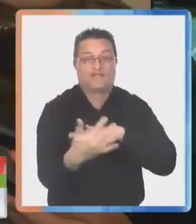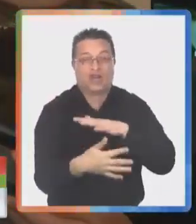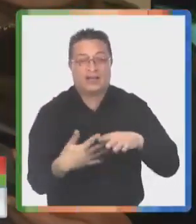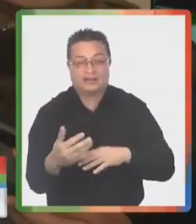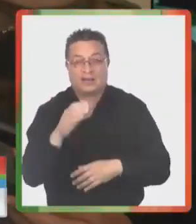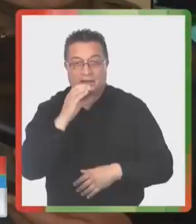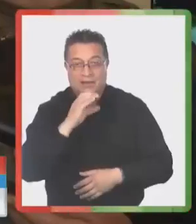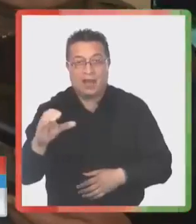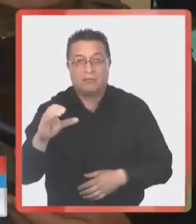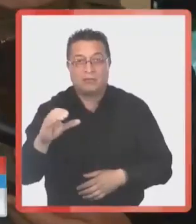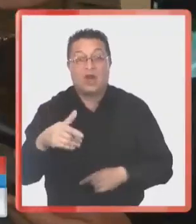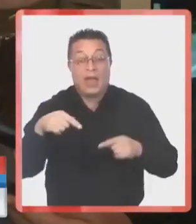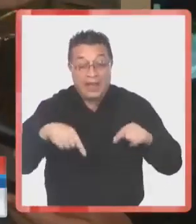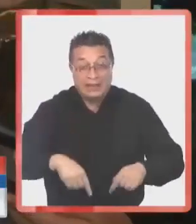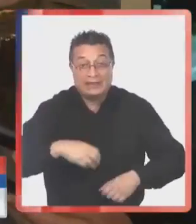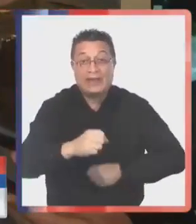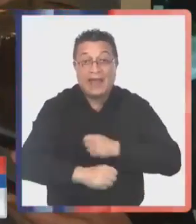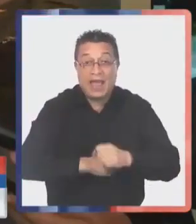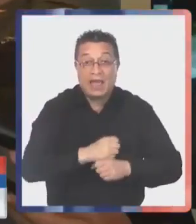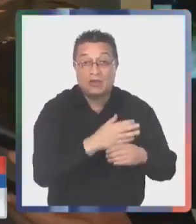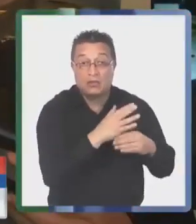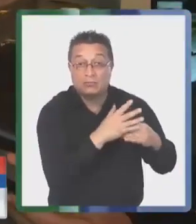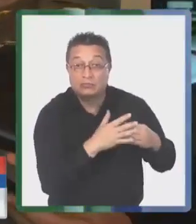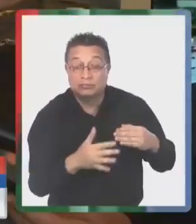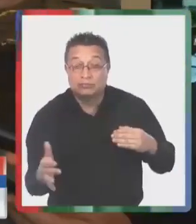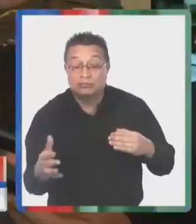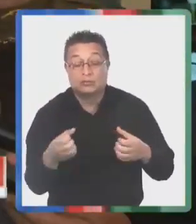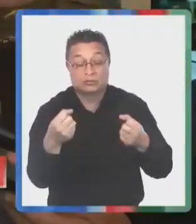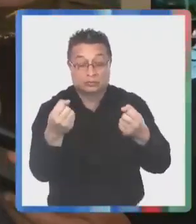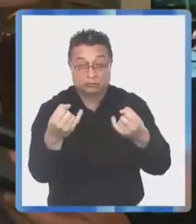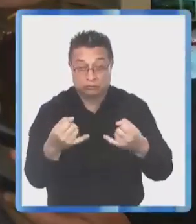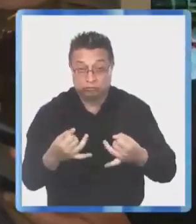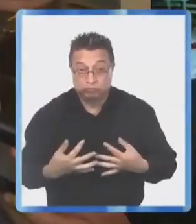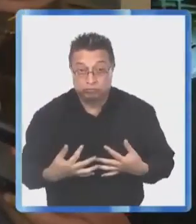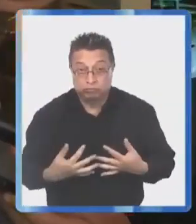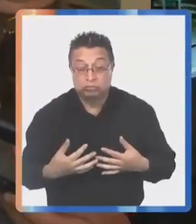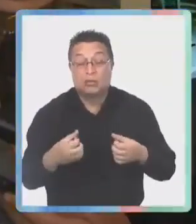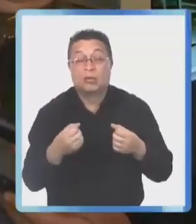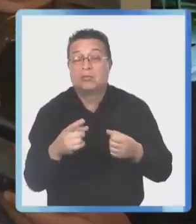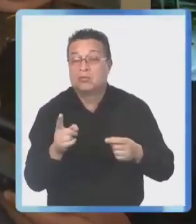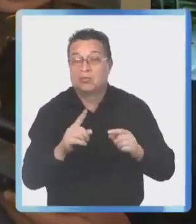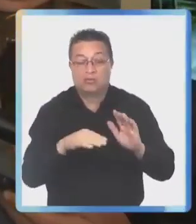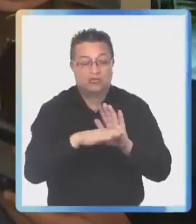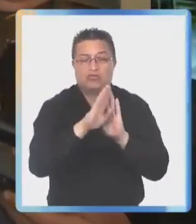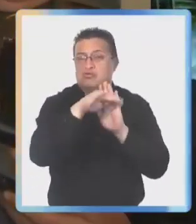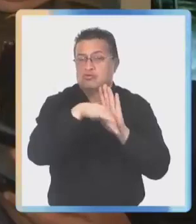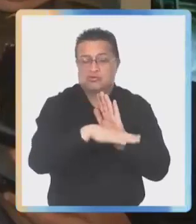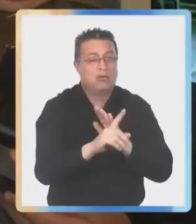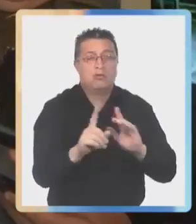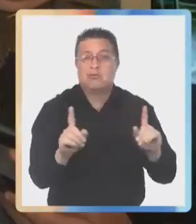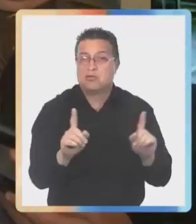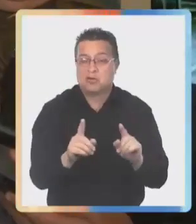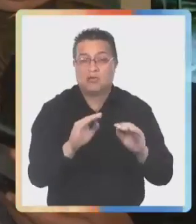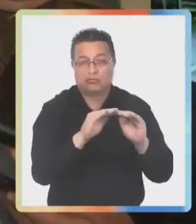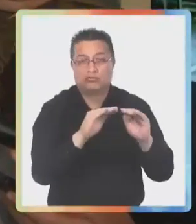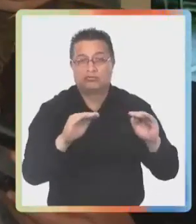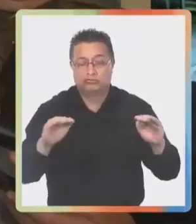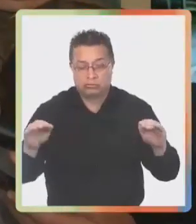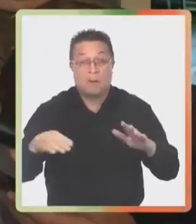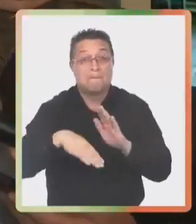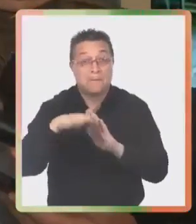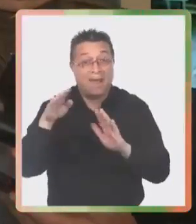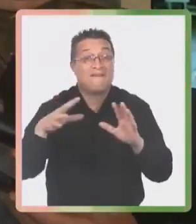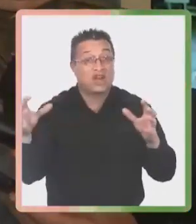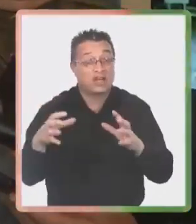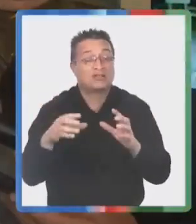los hechos de violencia rural. En lo que va corrido de este año, las cifras no han variado sustancialmente. Sí, en los hechos